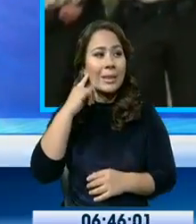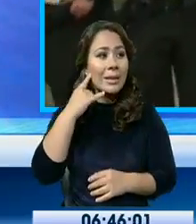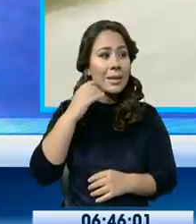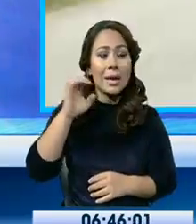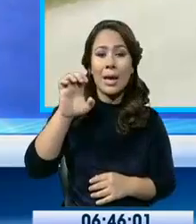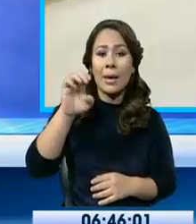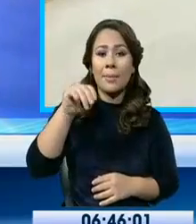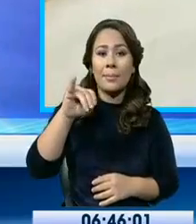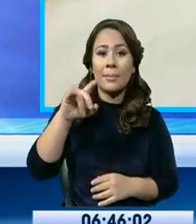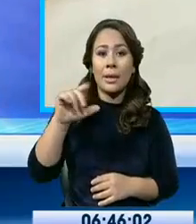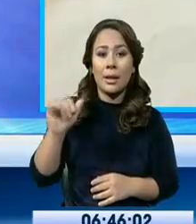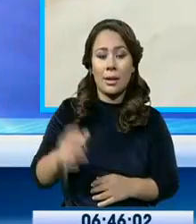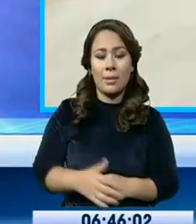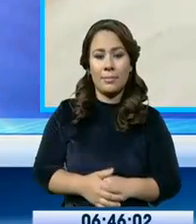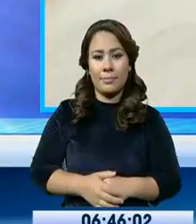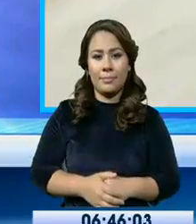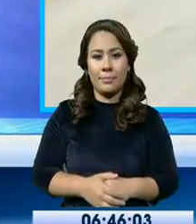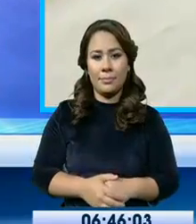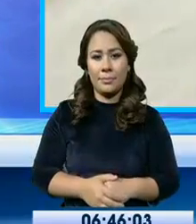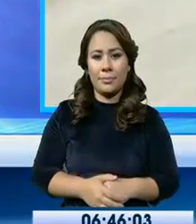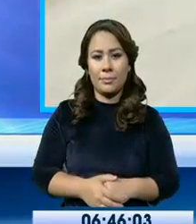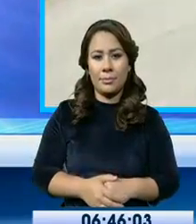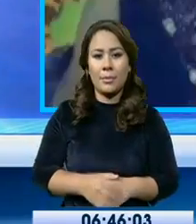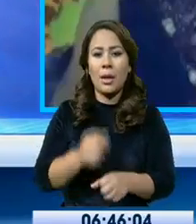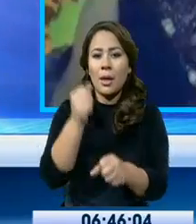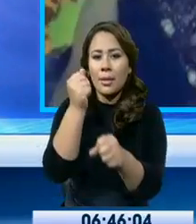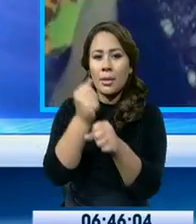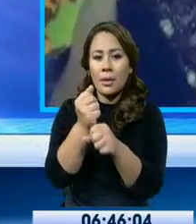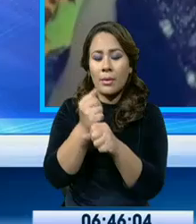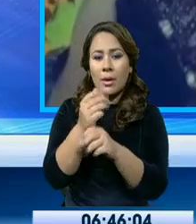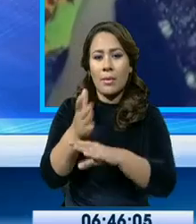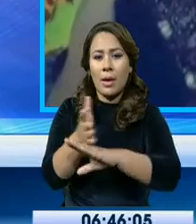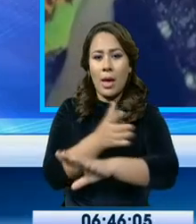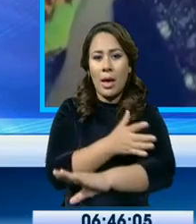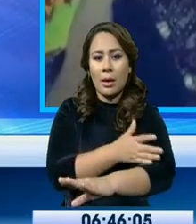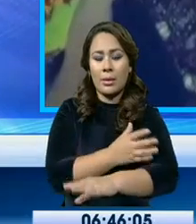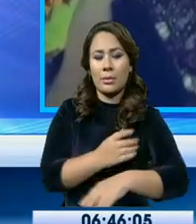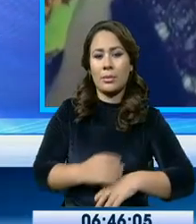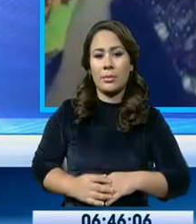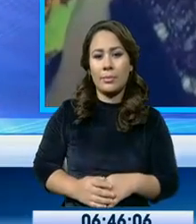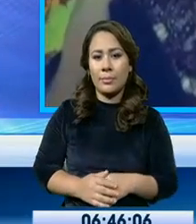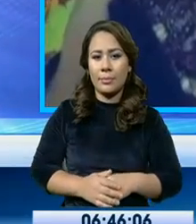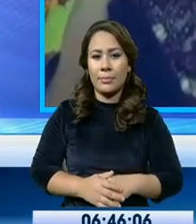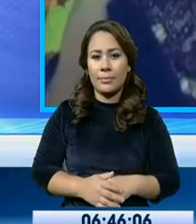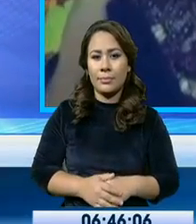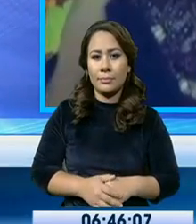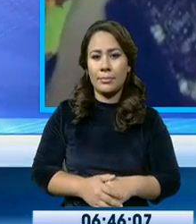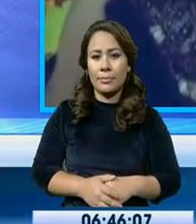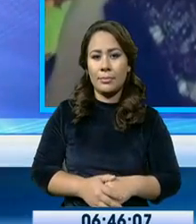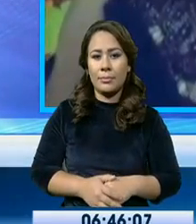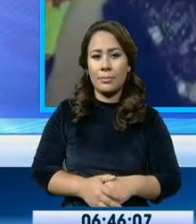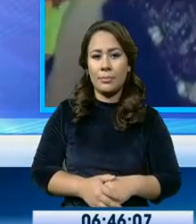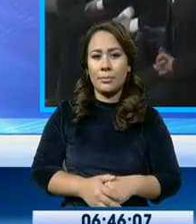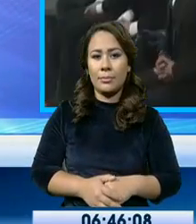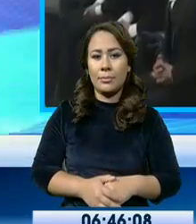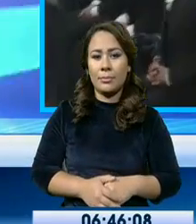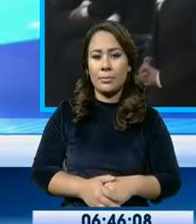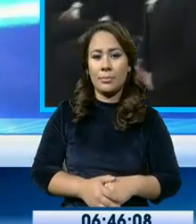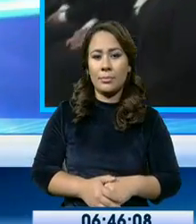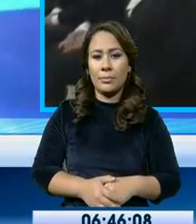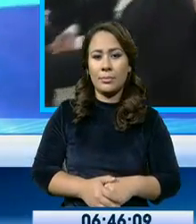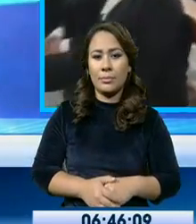gimnasia y de educación física. Él trabajaba antes en un gimnasio acá en la ciudad, pero estaba dando clases de bioterapia fuera